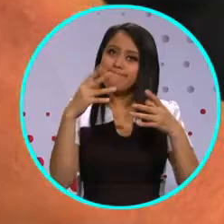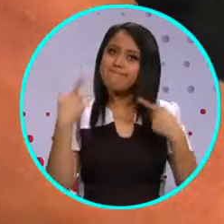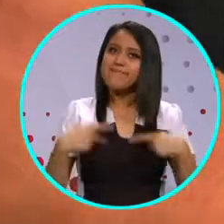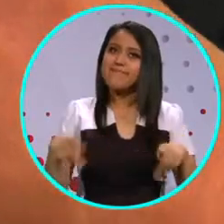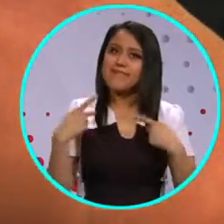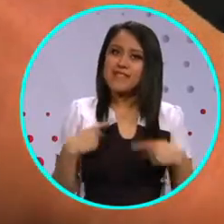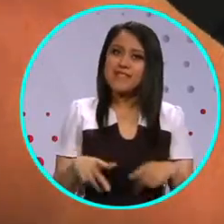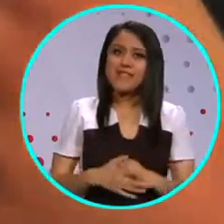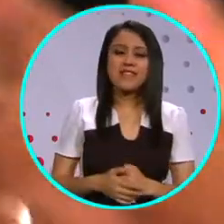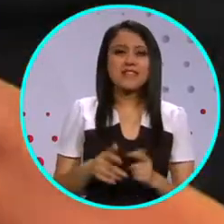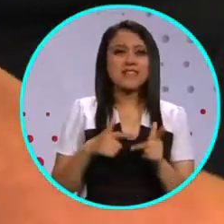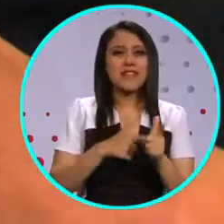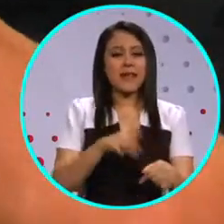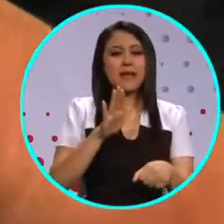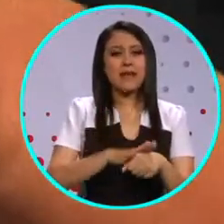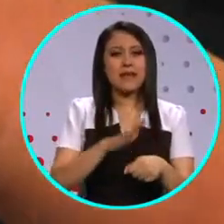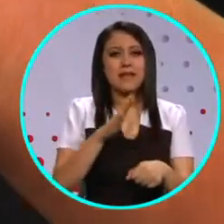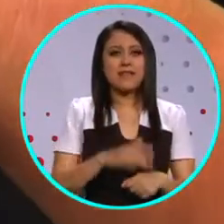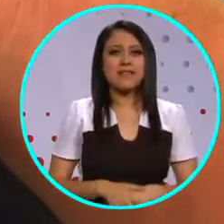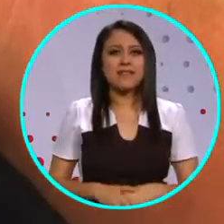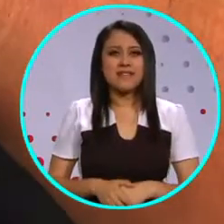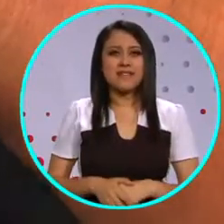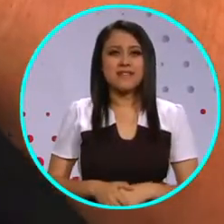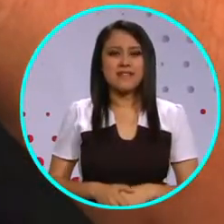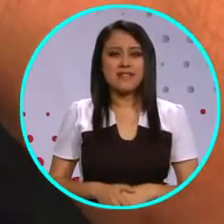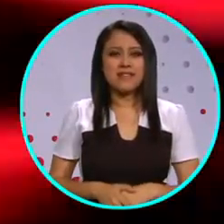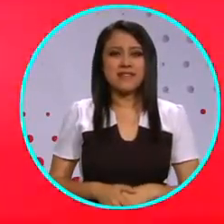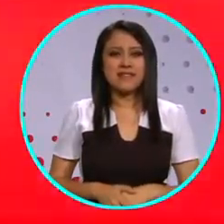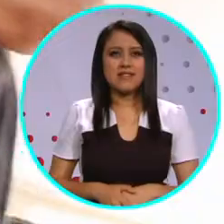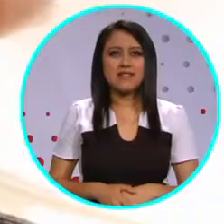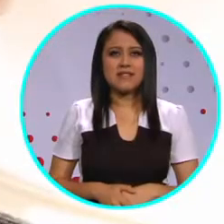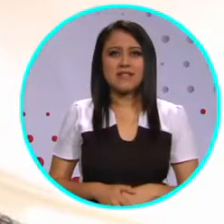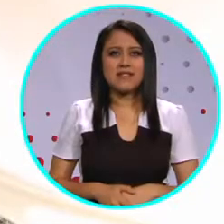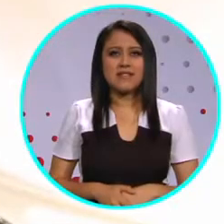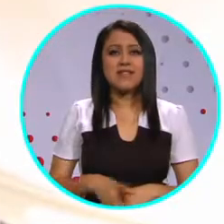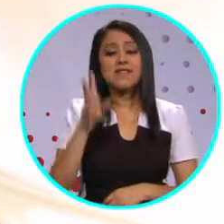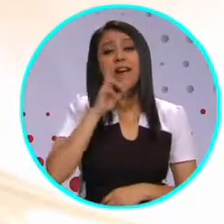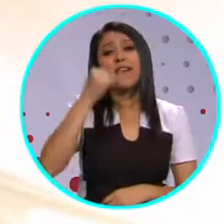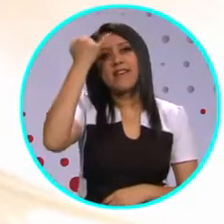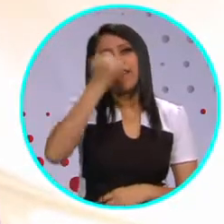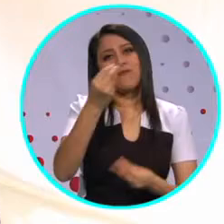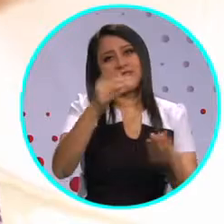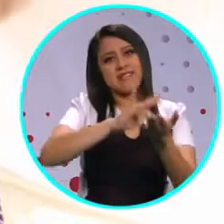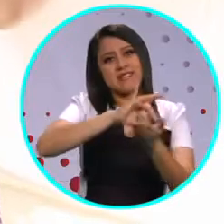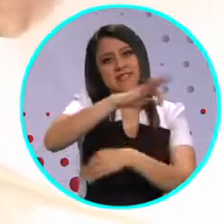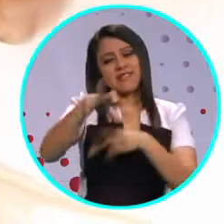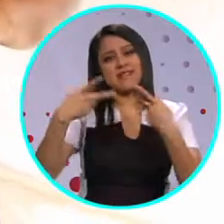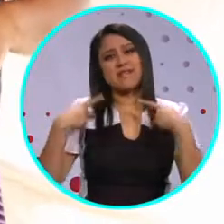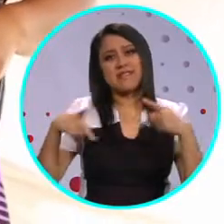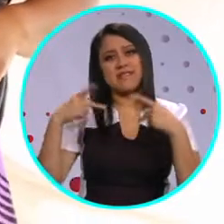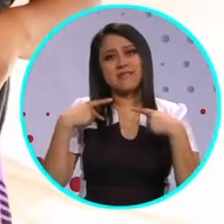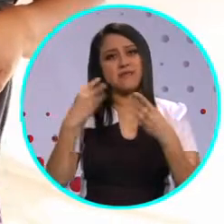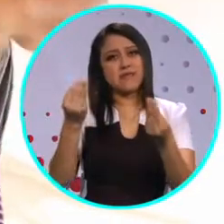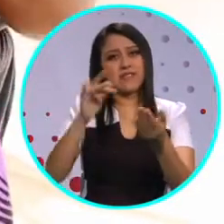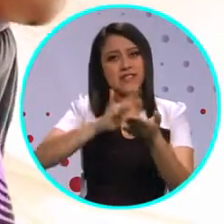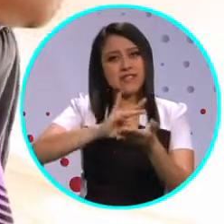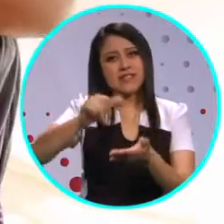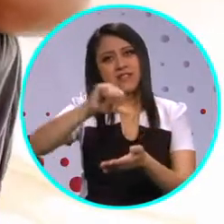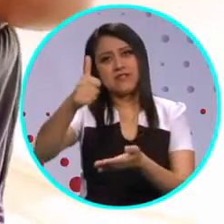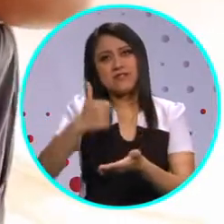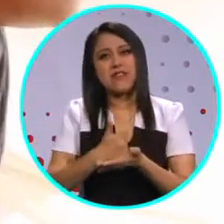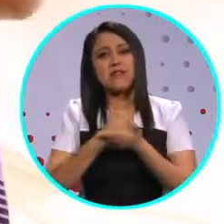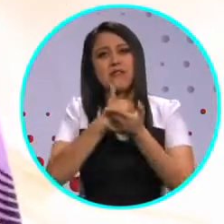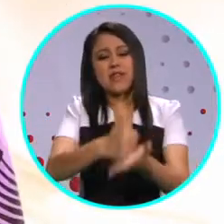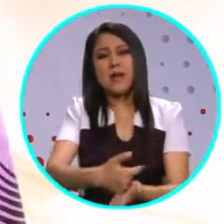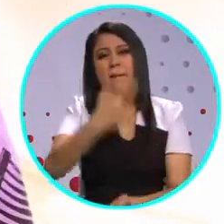mexicanos, llegó la hora de hacer lo propio en una estética. Pues como ve, jefe, muchas gracias a todos los mexicanos que le echan la mano a otro mexicano